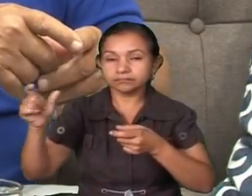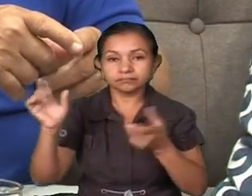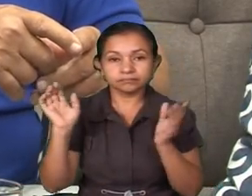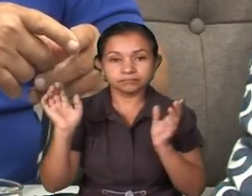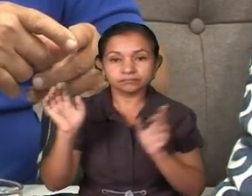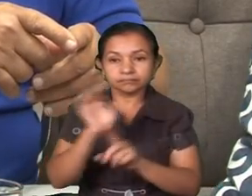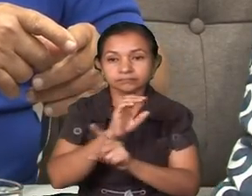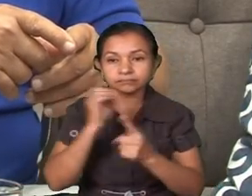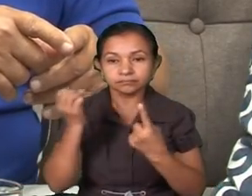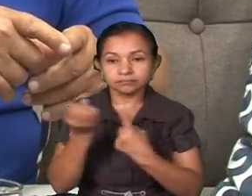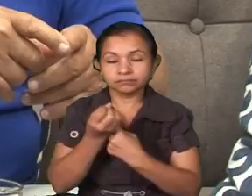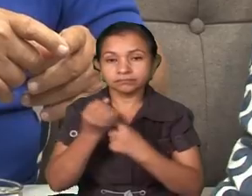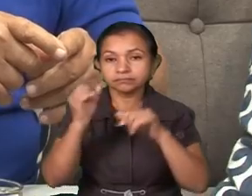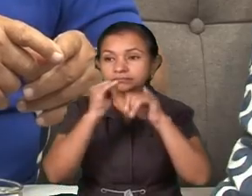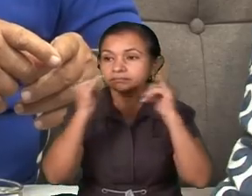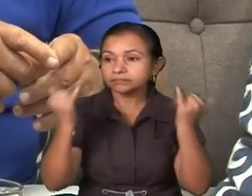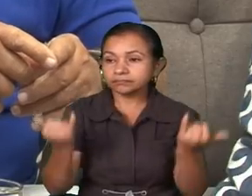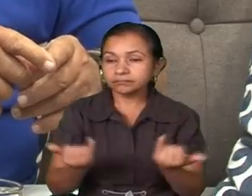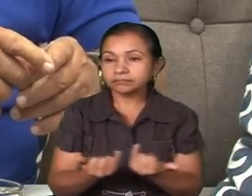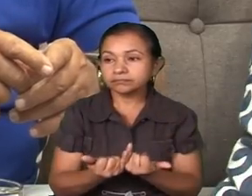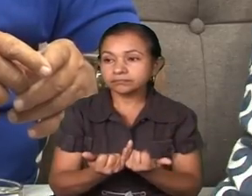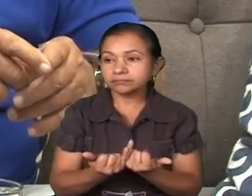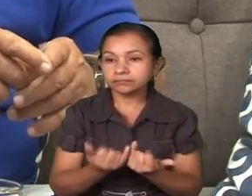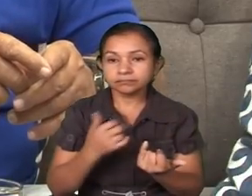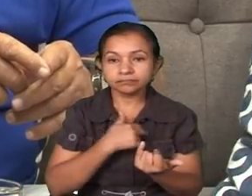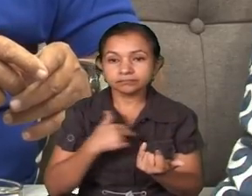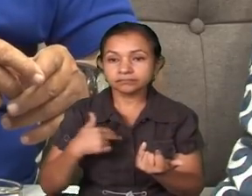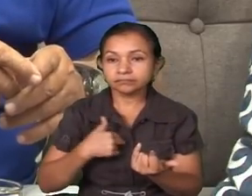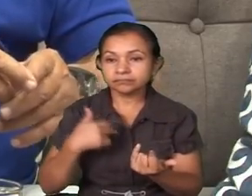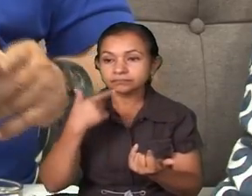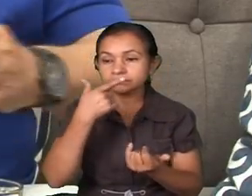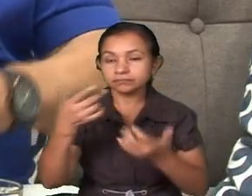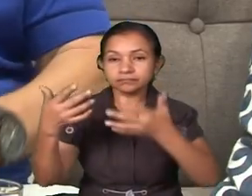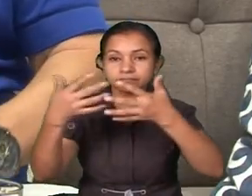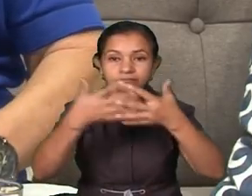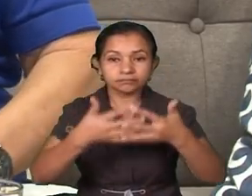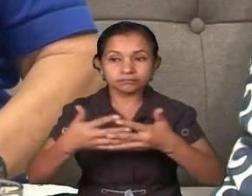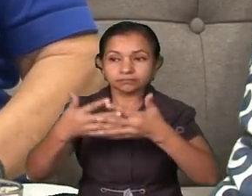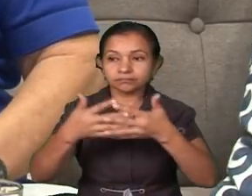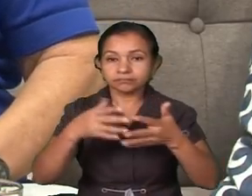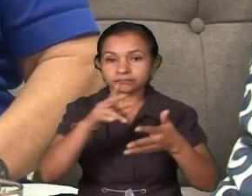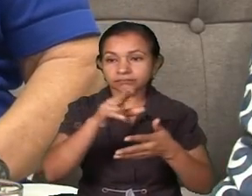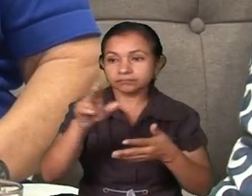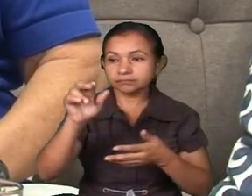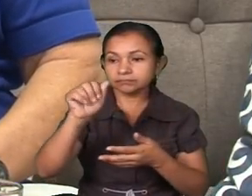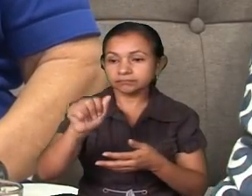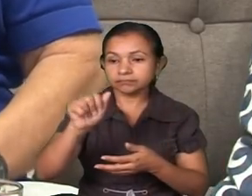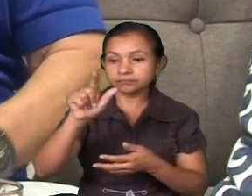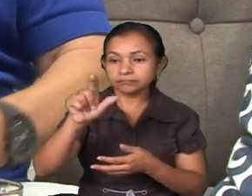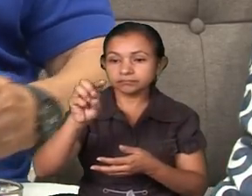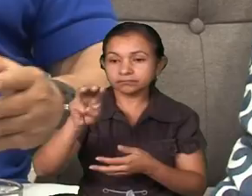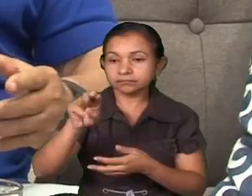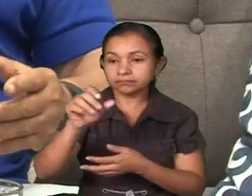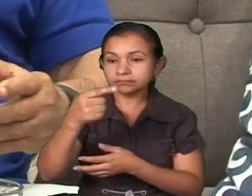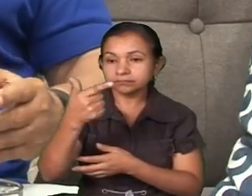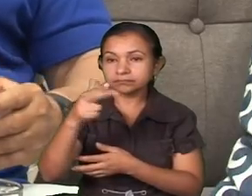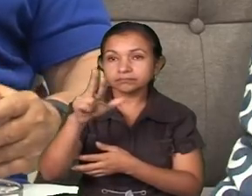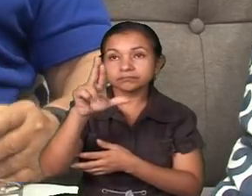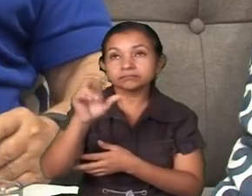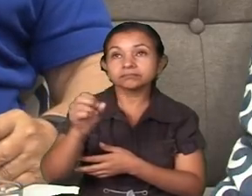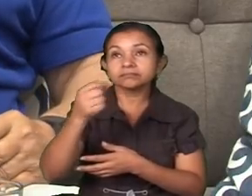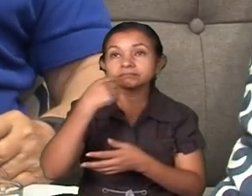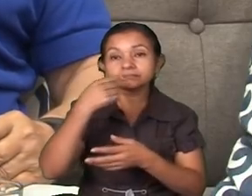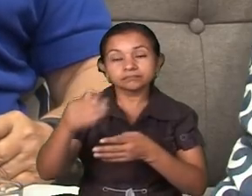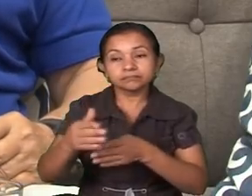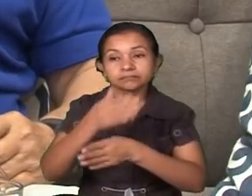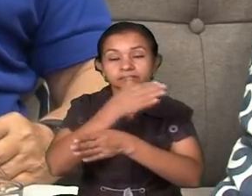organismos internacionales porque están puestos a la orden del imperio. El mismo Almagro al principio decía